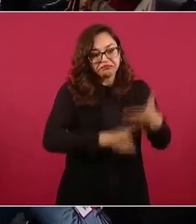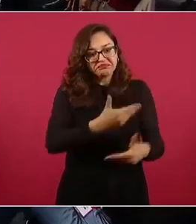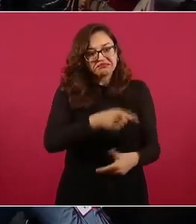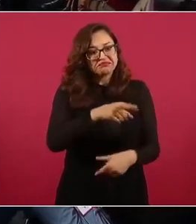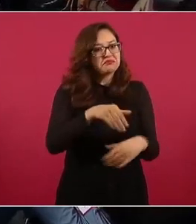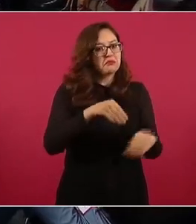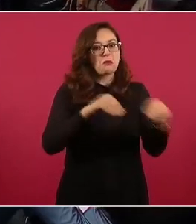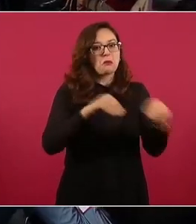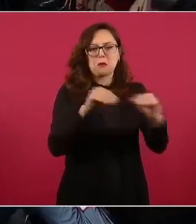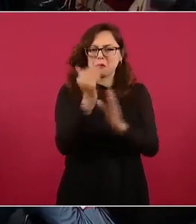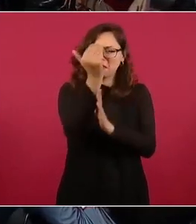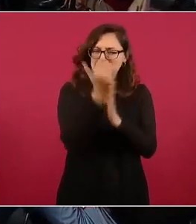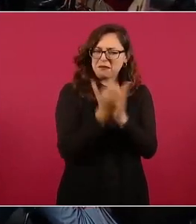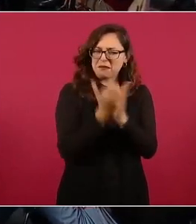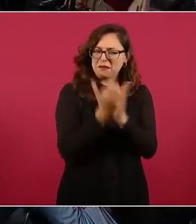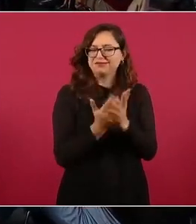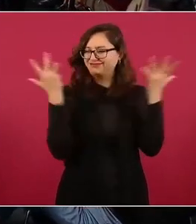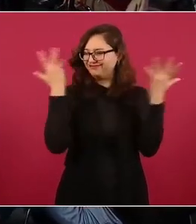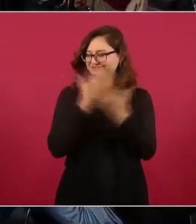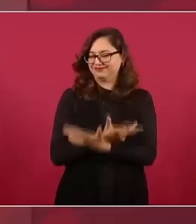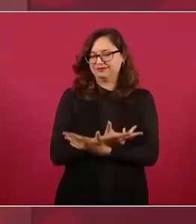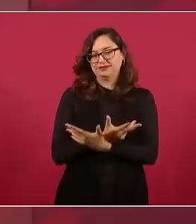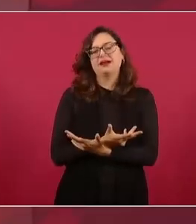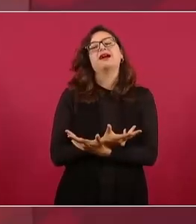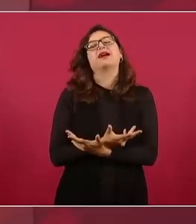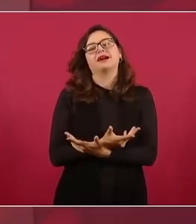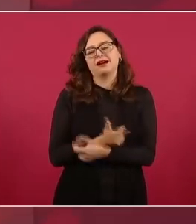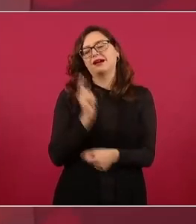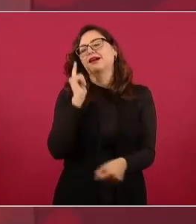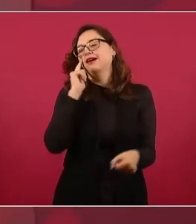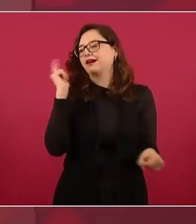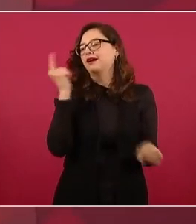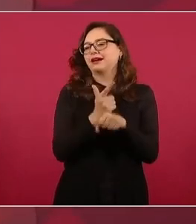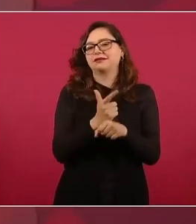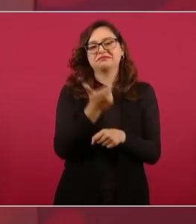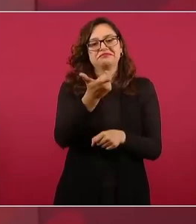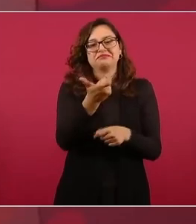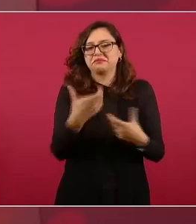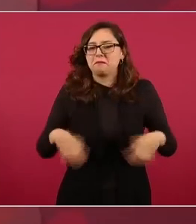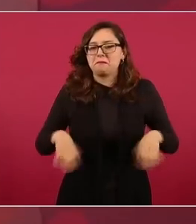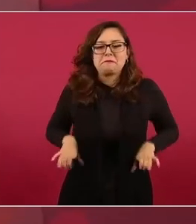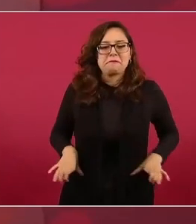Saquearon, se robaron el dinero.